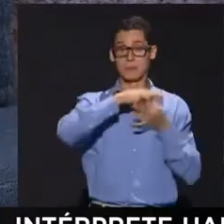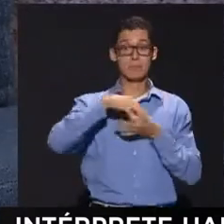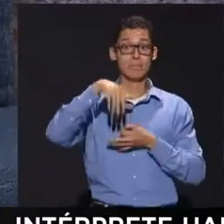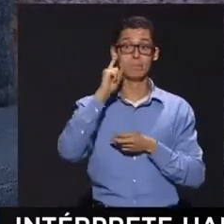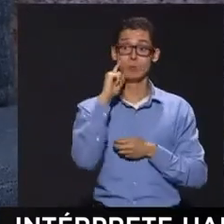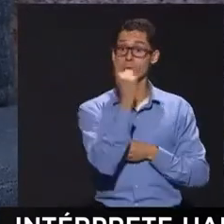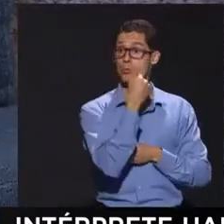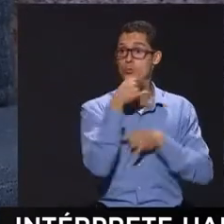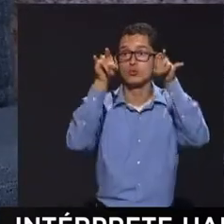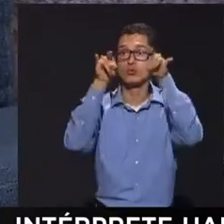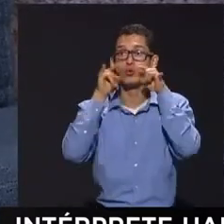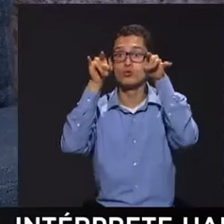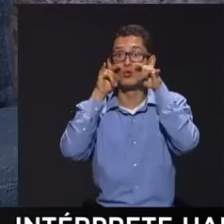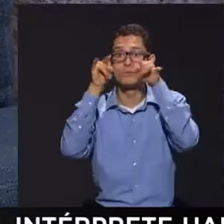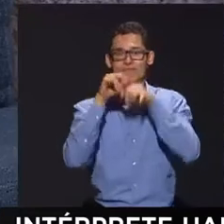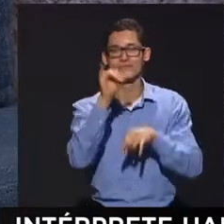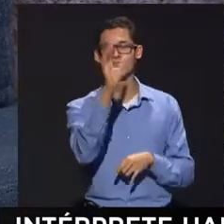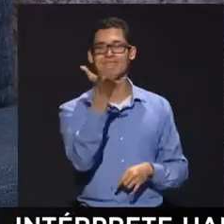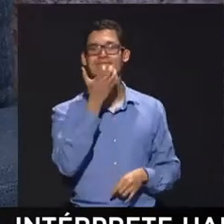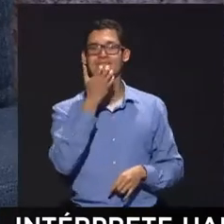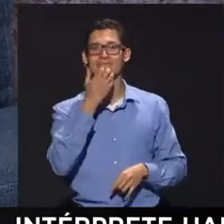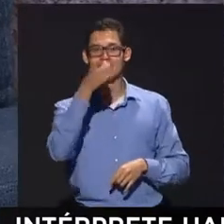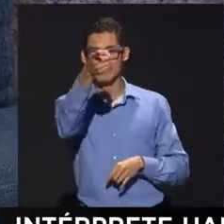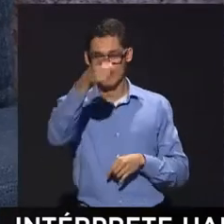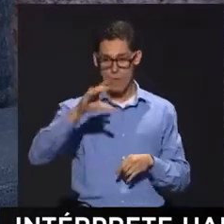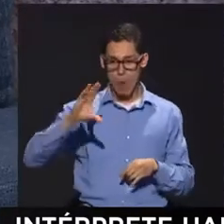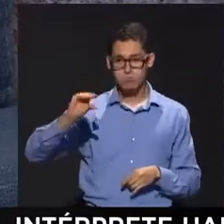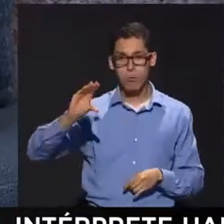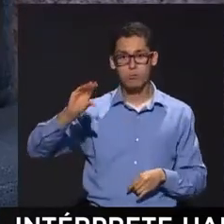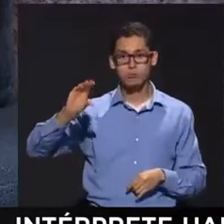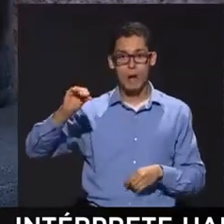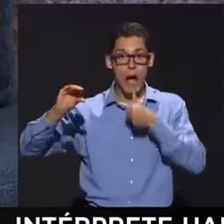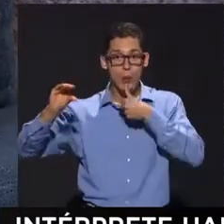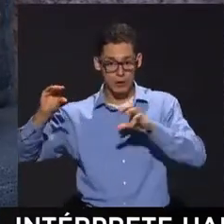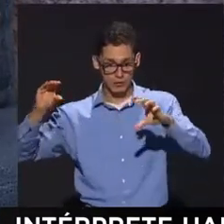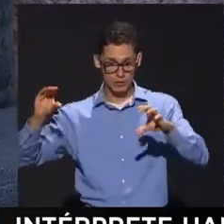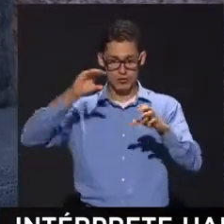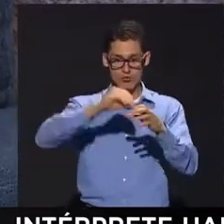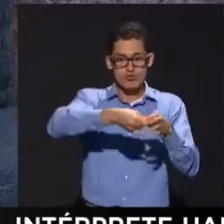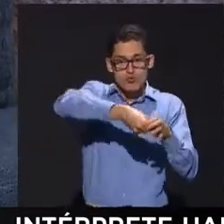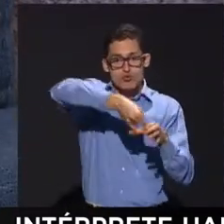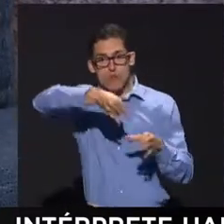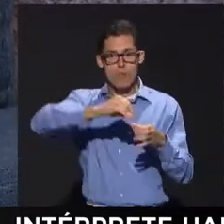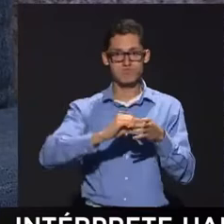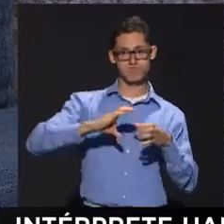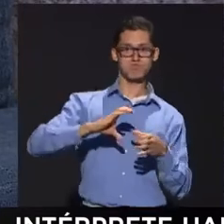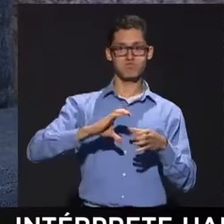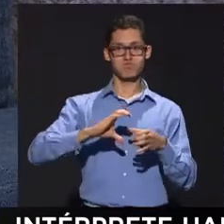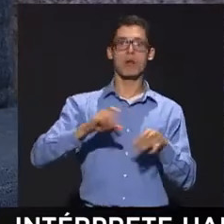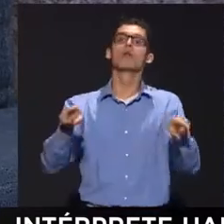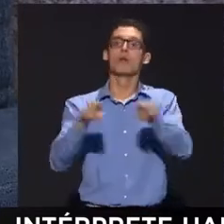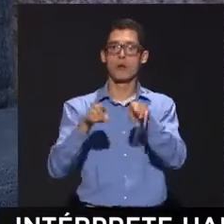niños, todo eso somos como una esponjita, como que la plasticidad del cerebro que nosotros tenemos hace que todo lo que nos llegue del ambiente, todo lo